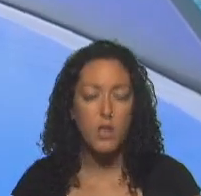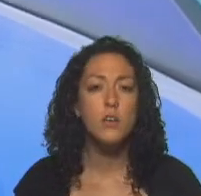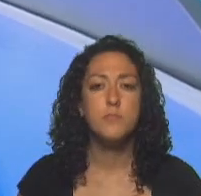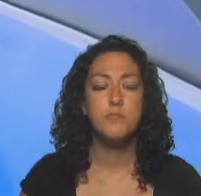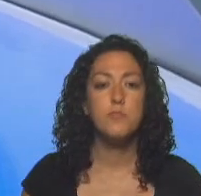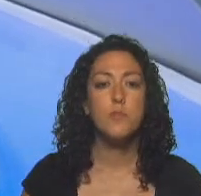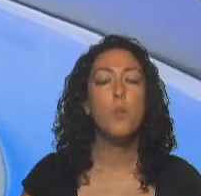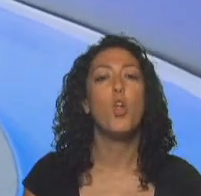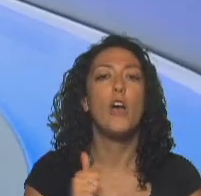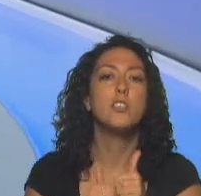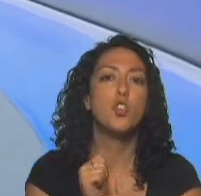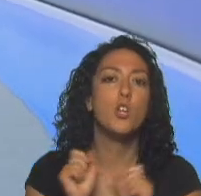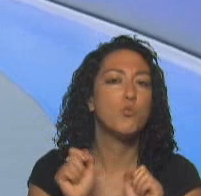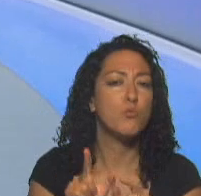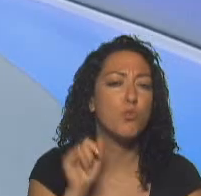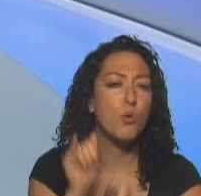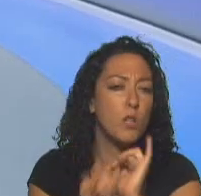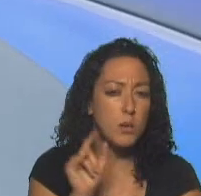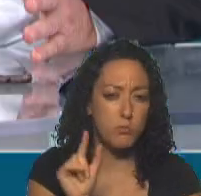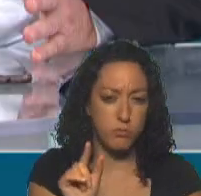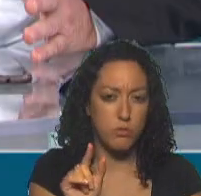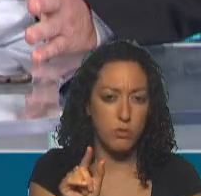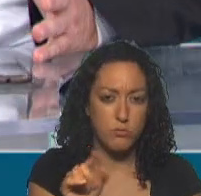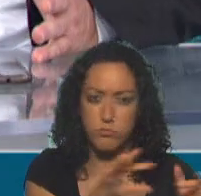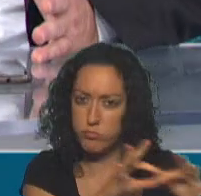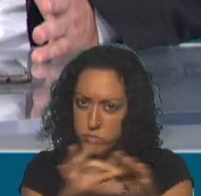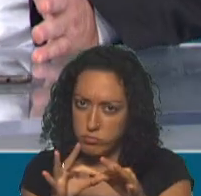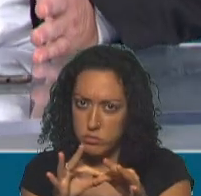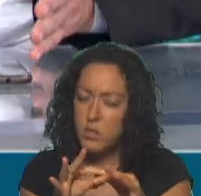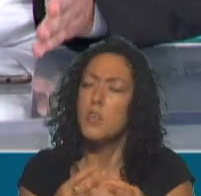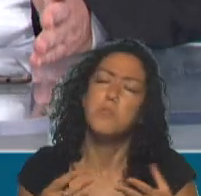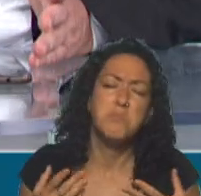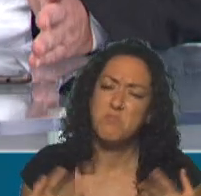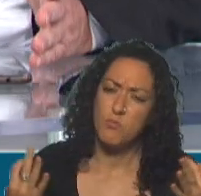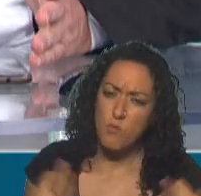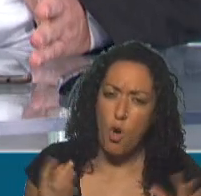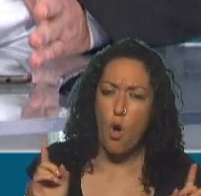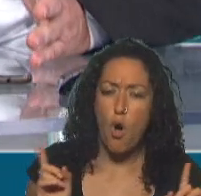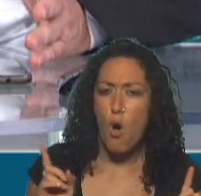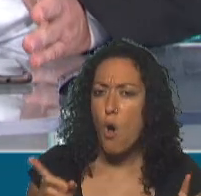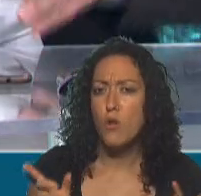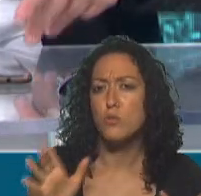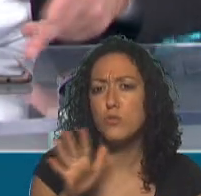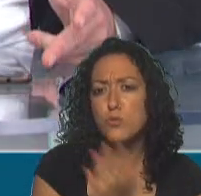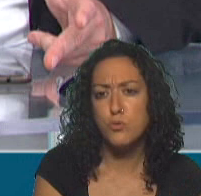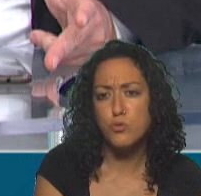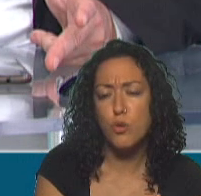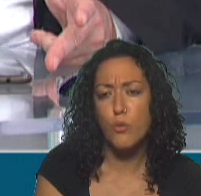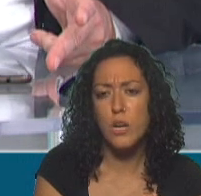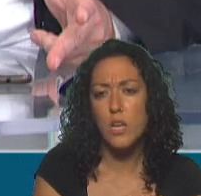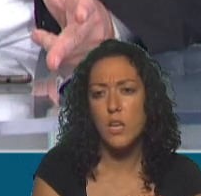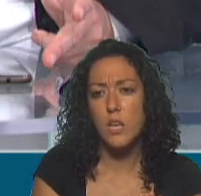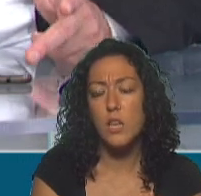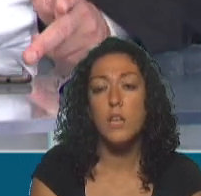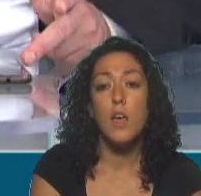a contar un poco la historia porque no es... ¿Viene de ese devenir? En rigor no está detenido por algo, independientemente de que